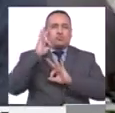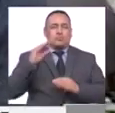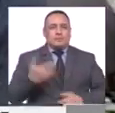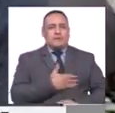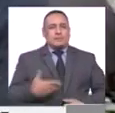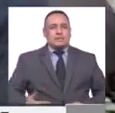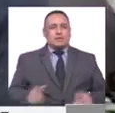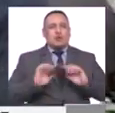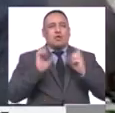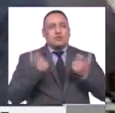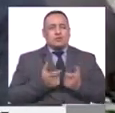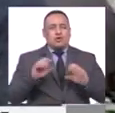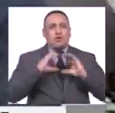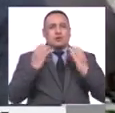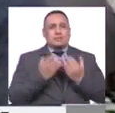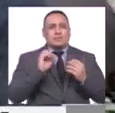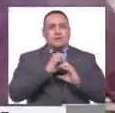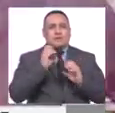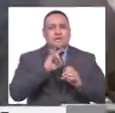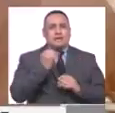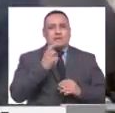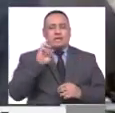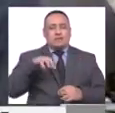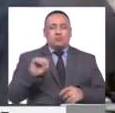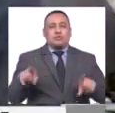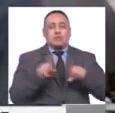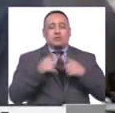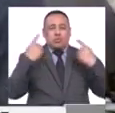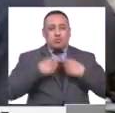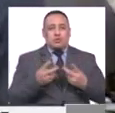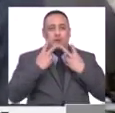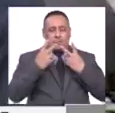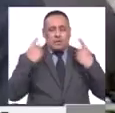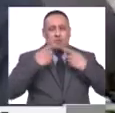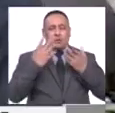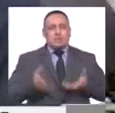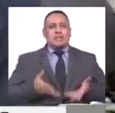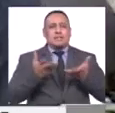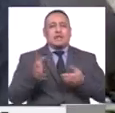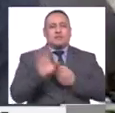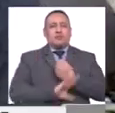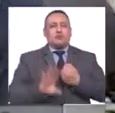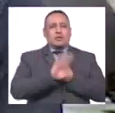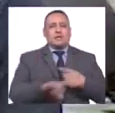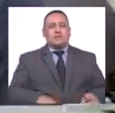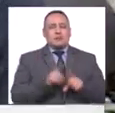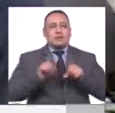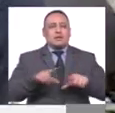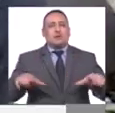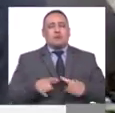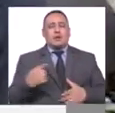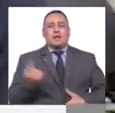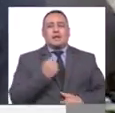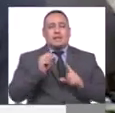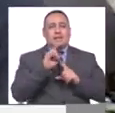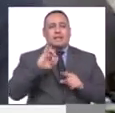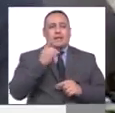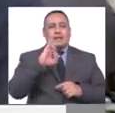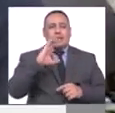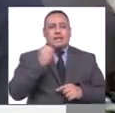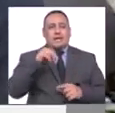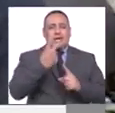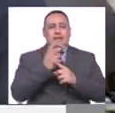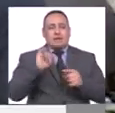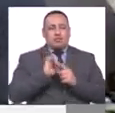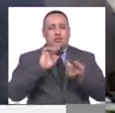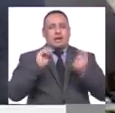Comisión de Pueblos Andinos, congresista Guillermo Bermejo. Porque su finalidad es contribuir a proteger el glaciar Quelhaya frente a los efectos del